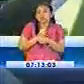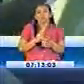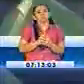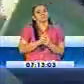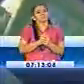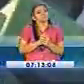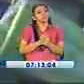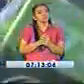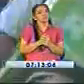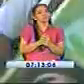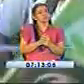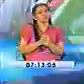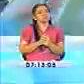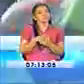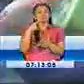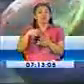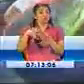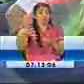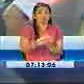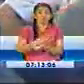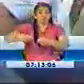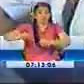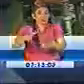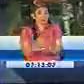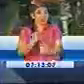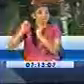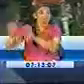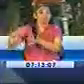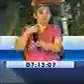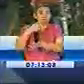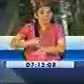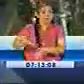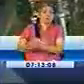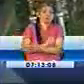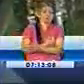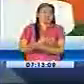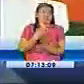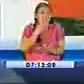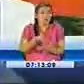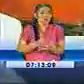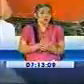gente está pelado y está sacando su rollo porque a él se lo va a retirar porque no tiene cómo pagar si le están llevando el vehículo de trabajo.